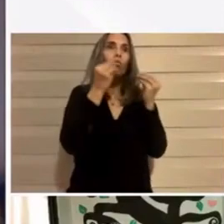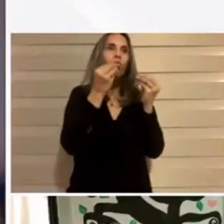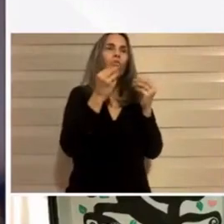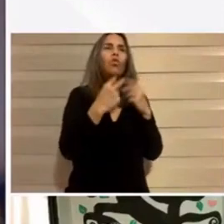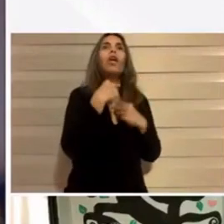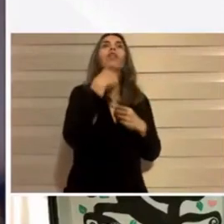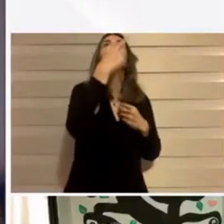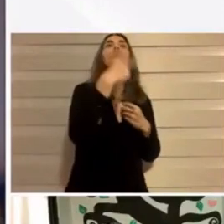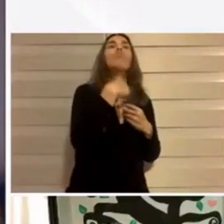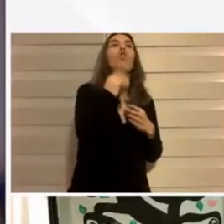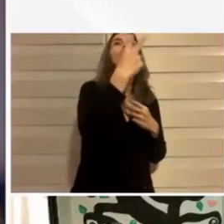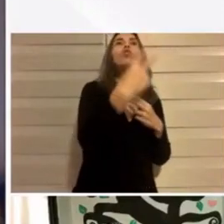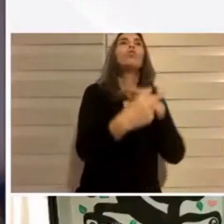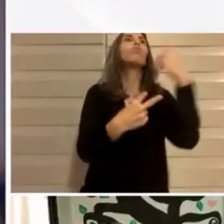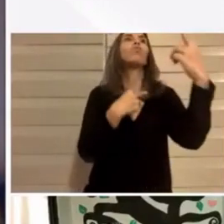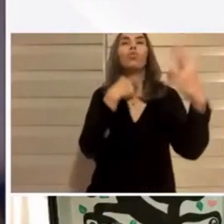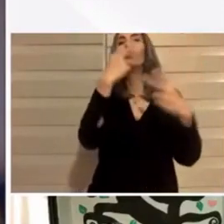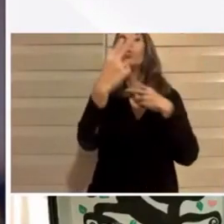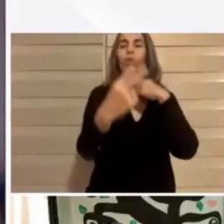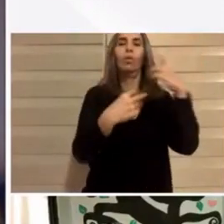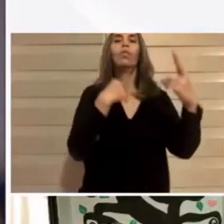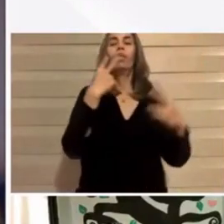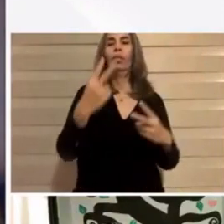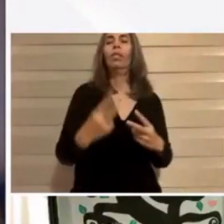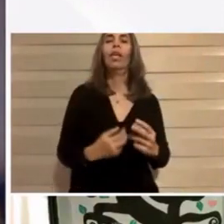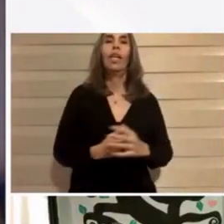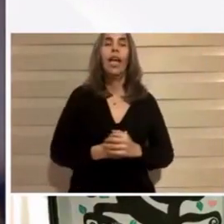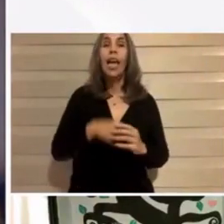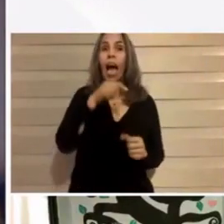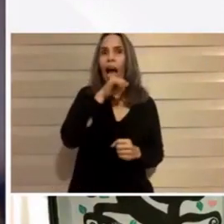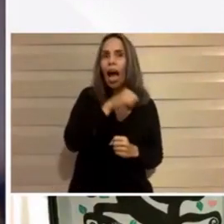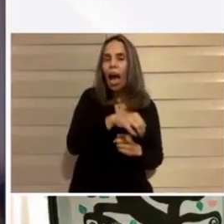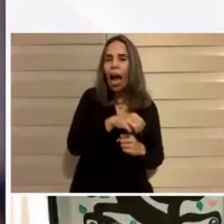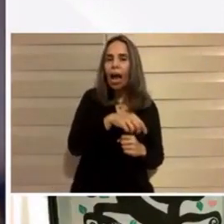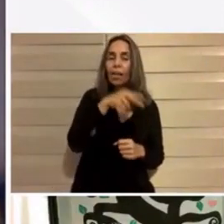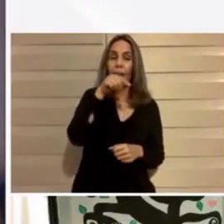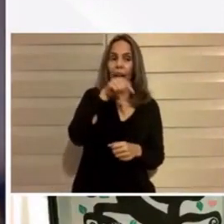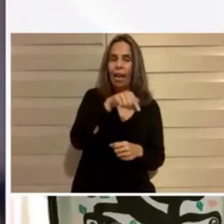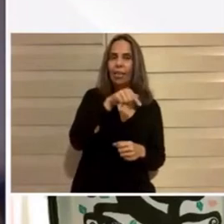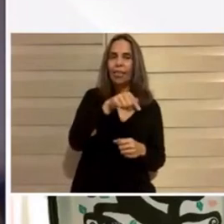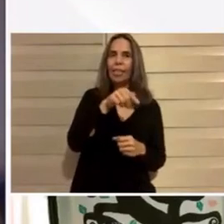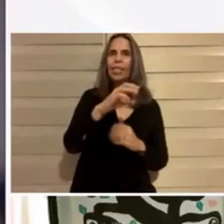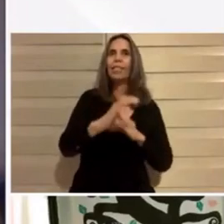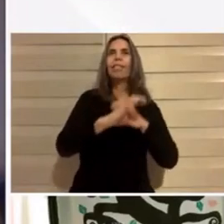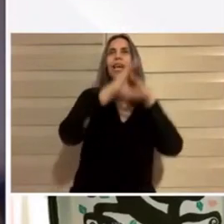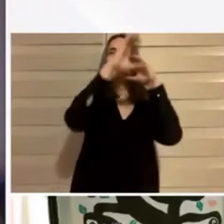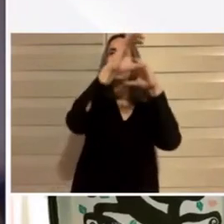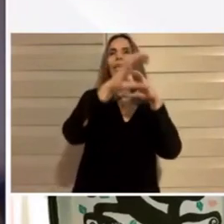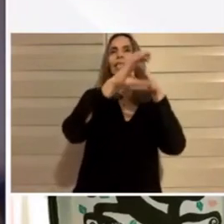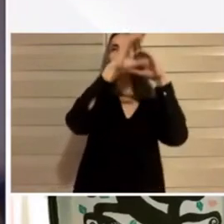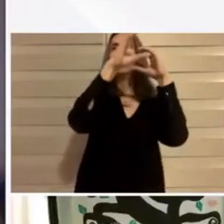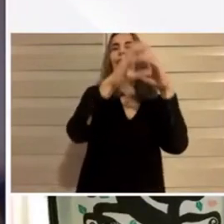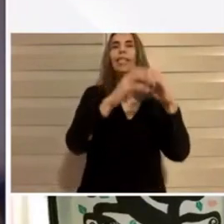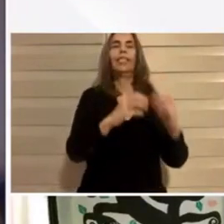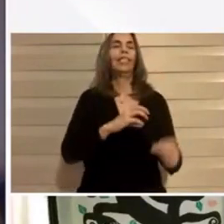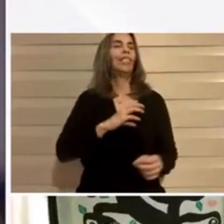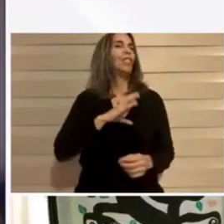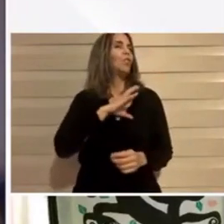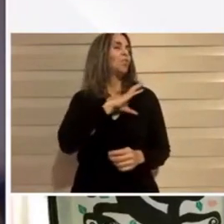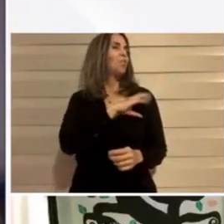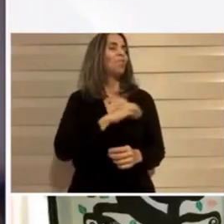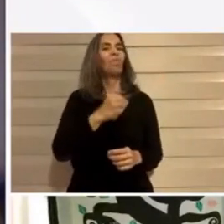voces que al unísono interpretan algo absolutamente extraordinario. Así que creo que